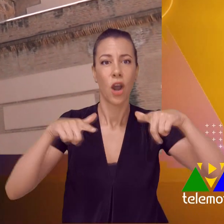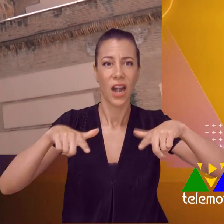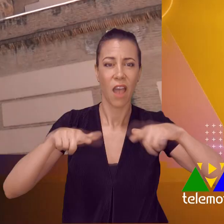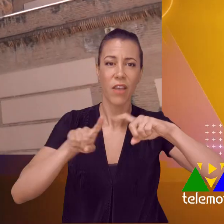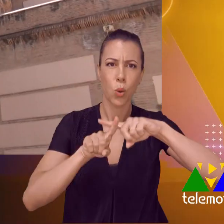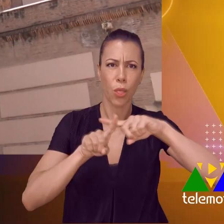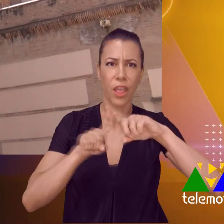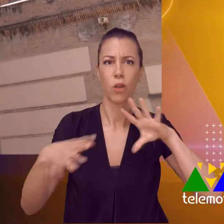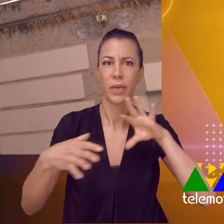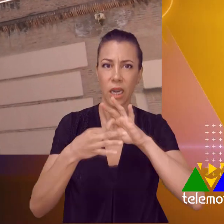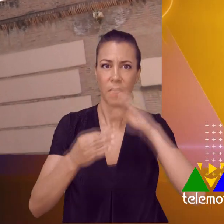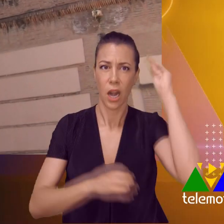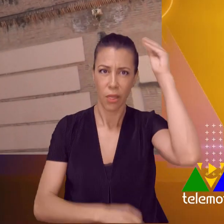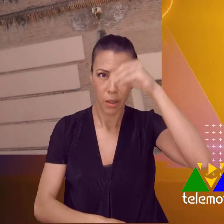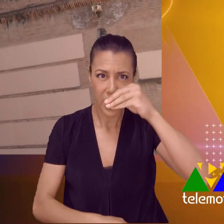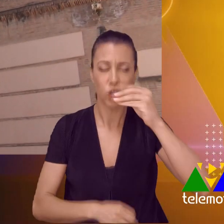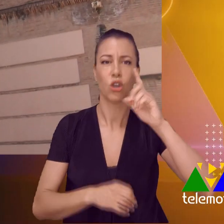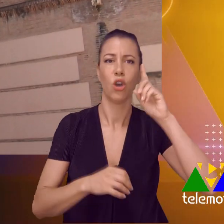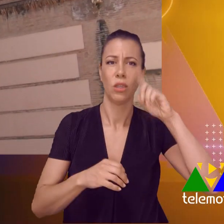ya al Renacimiento, la hace Ambrosio de Vico,